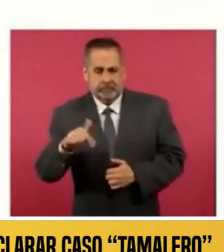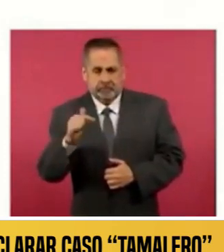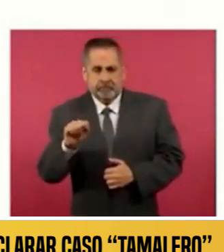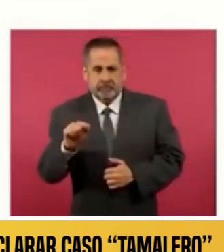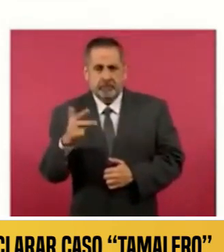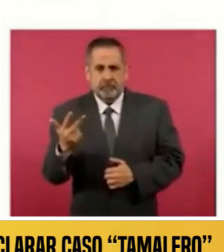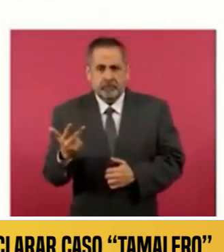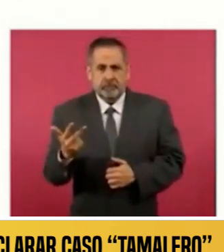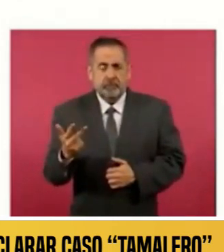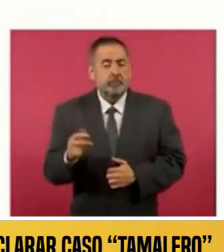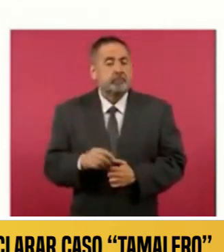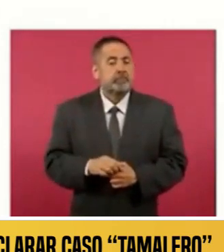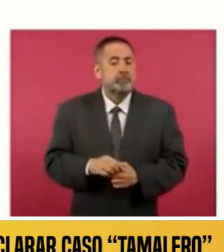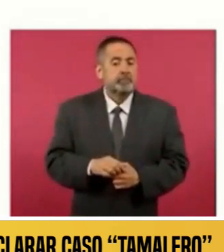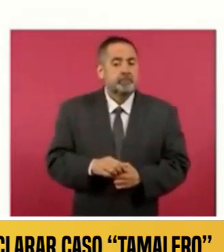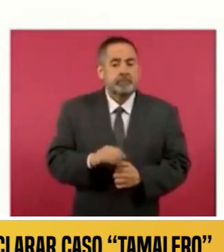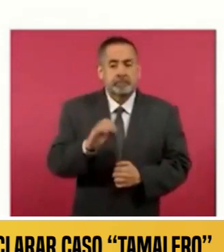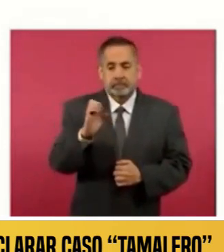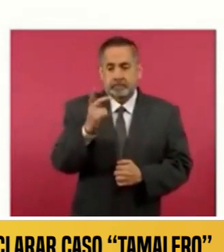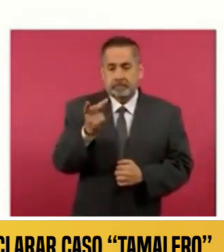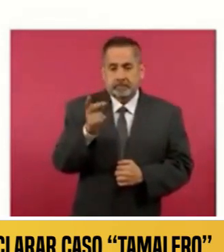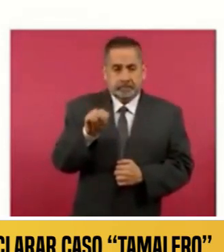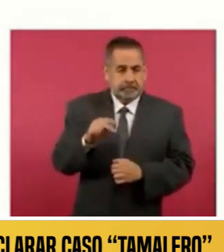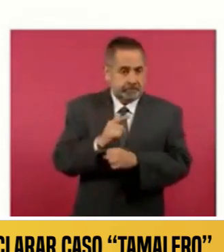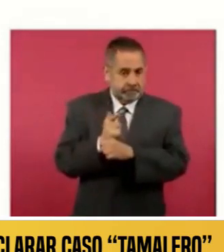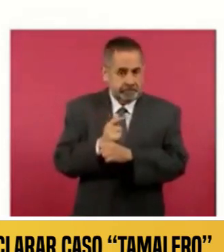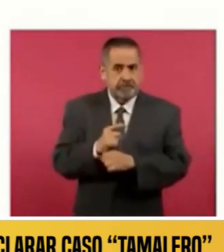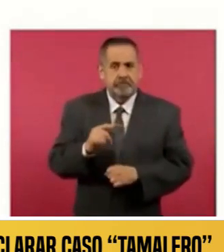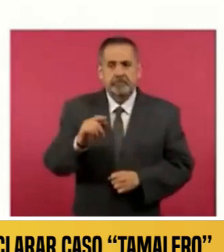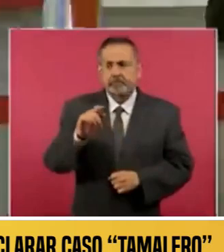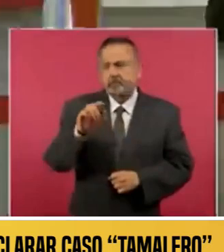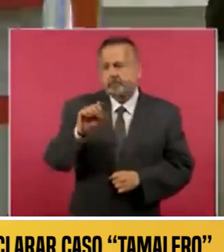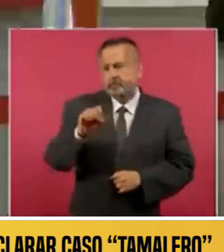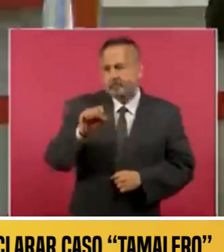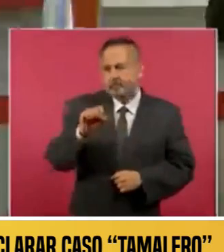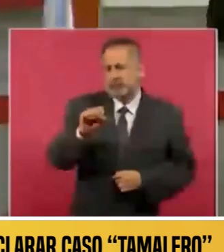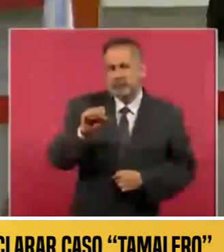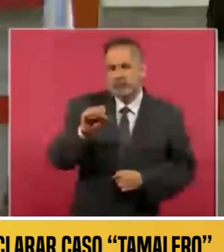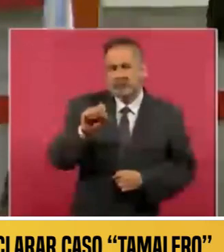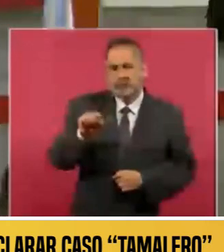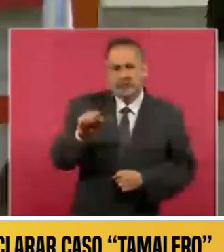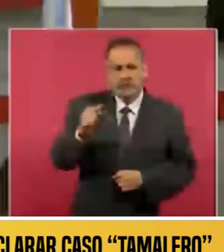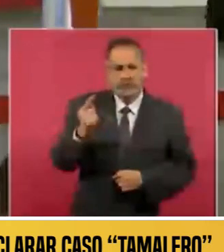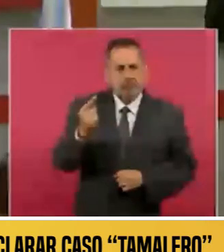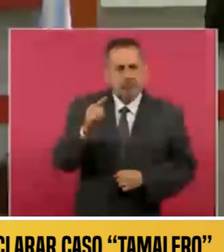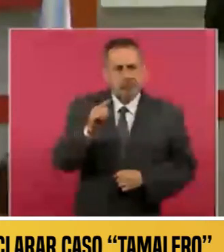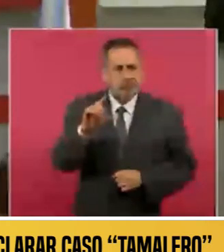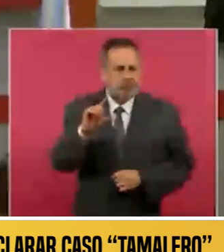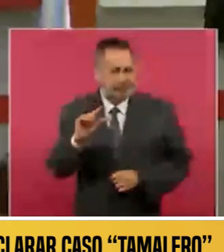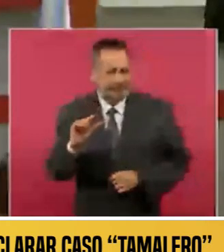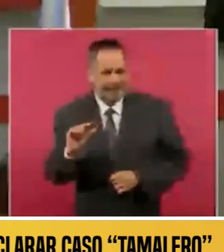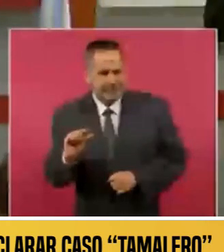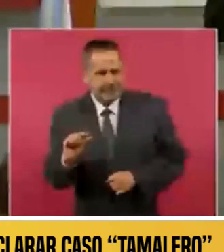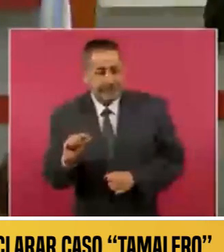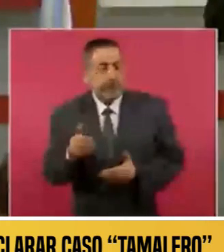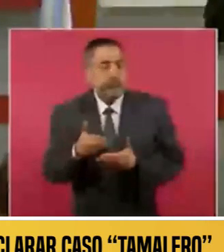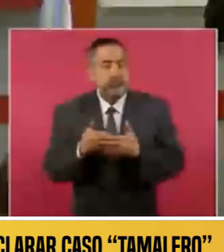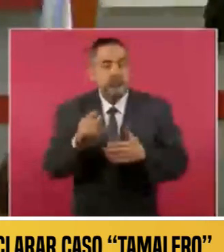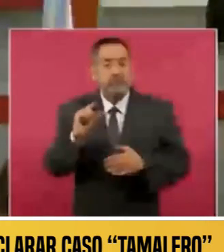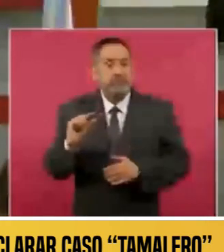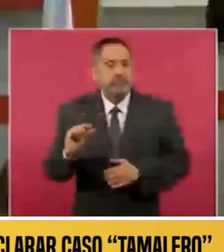de devaluación con el licenciado Peña Nieto sesenta por ciento de evaluación y